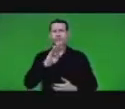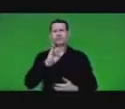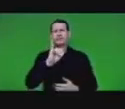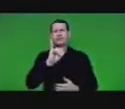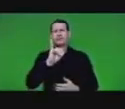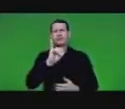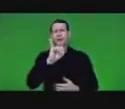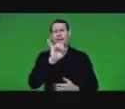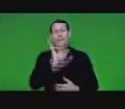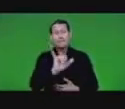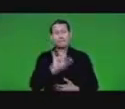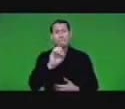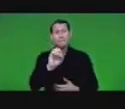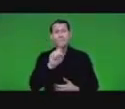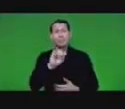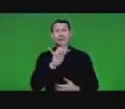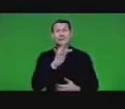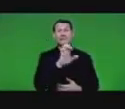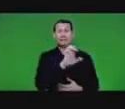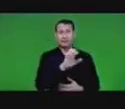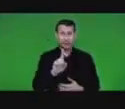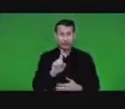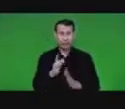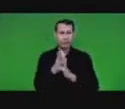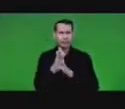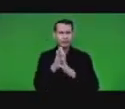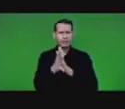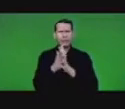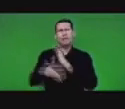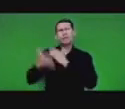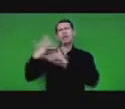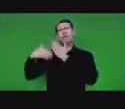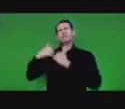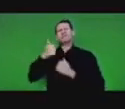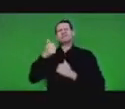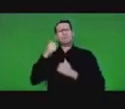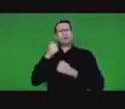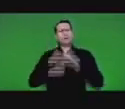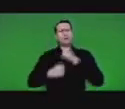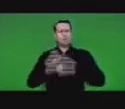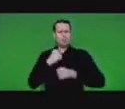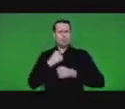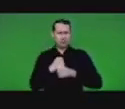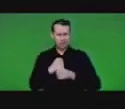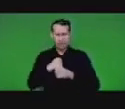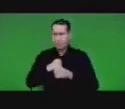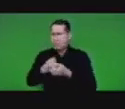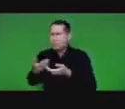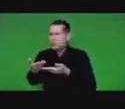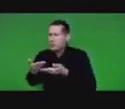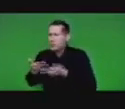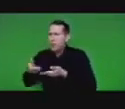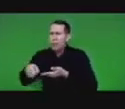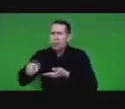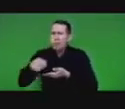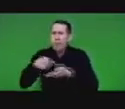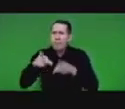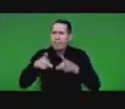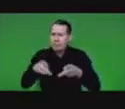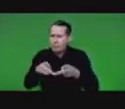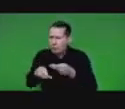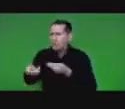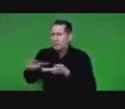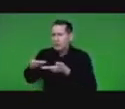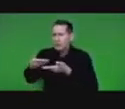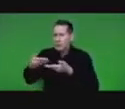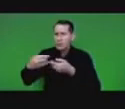hace alrededor de 10 años atrás, decidimos comenzar de ofrecer servicio directo a usuarios. Tenemos hoy en día